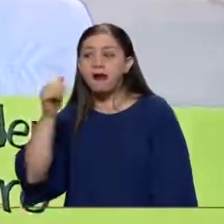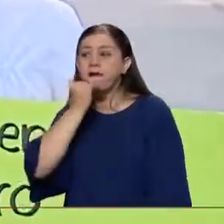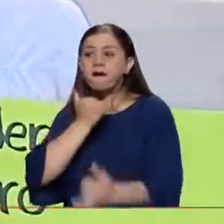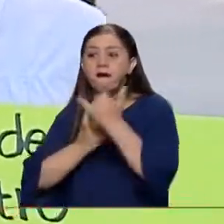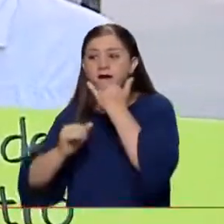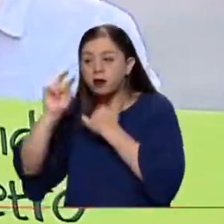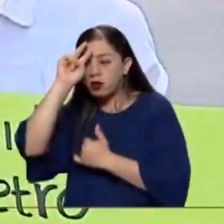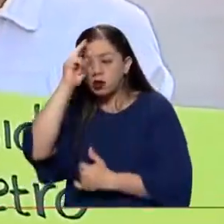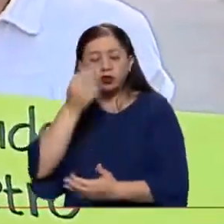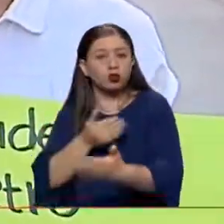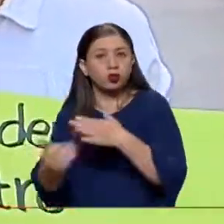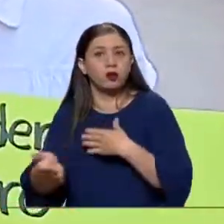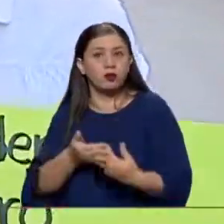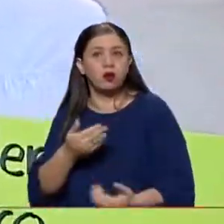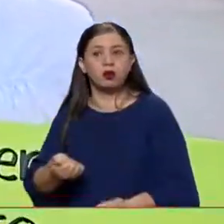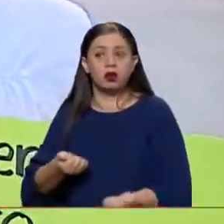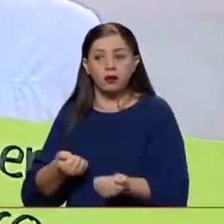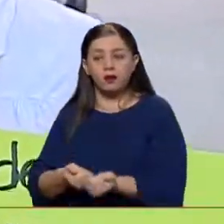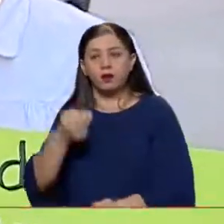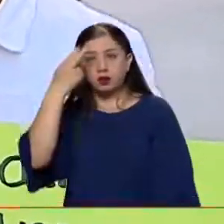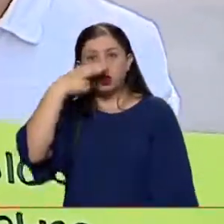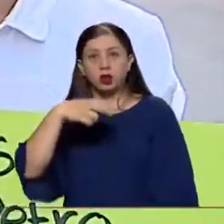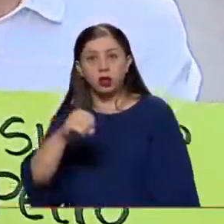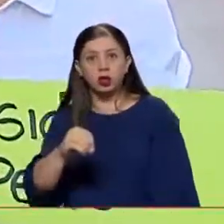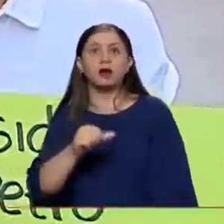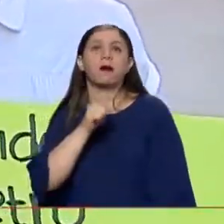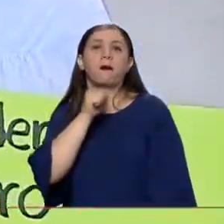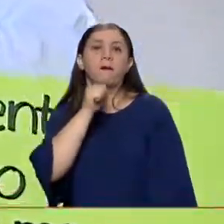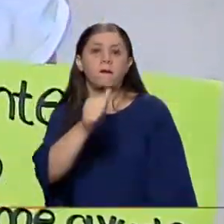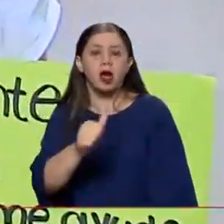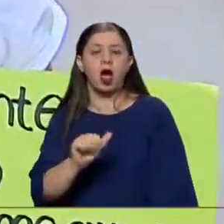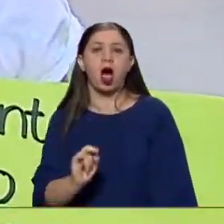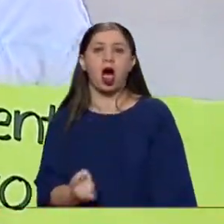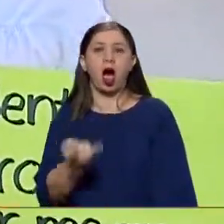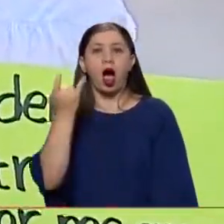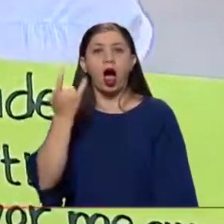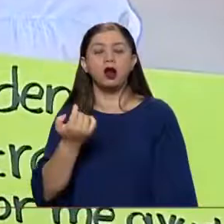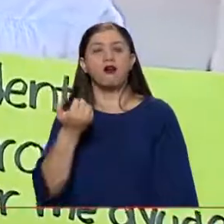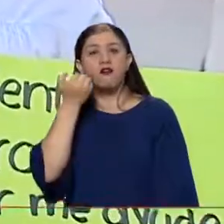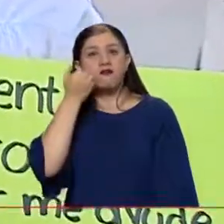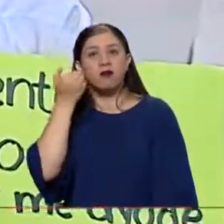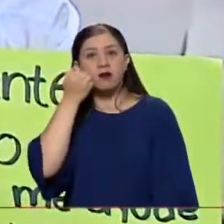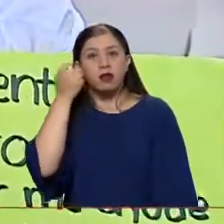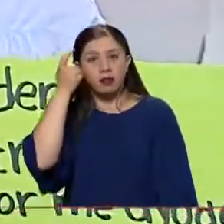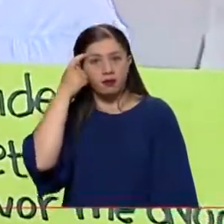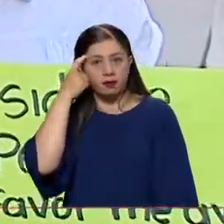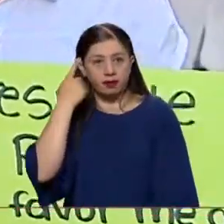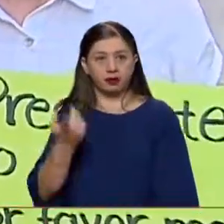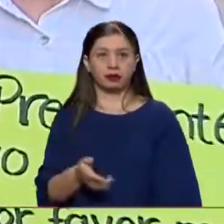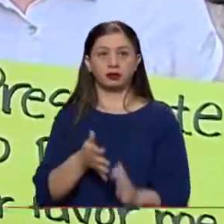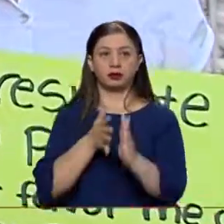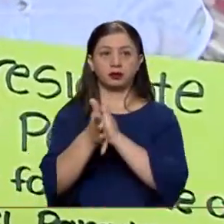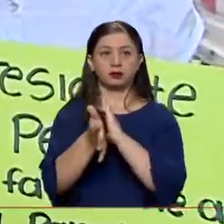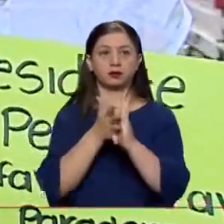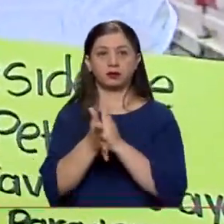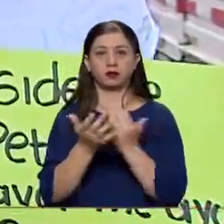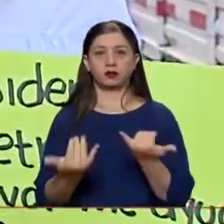Y básicamente, y más aún, cuando este hijo tiene algún tipo de trastorno mental. Información a